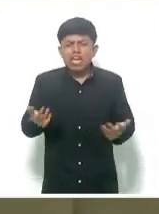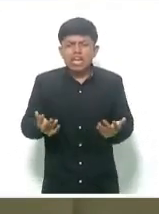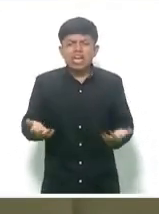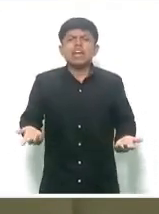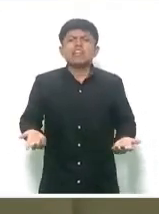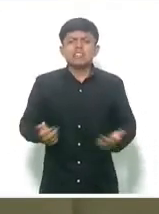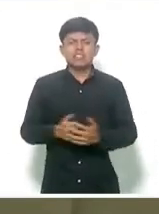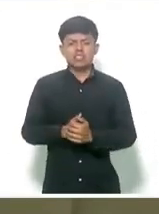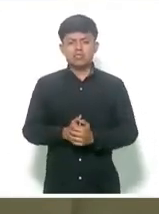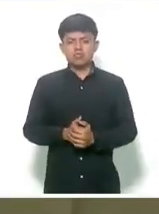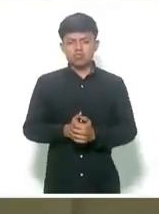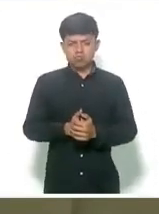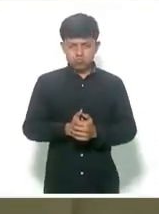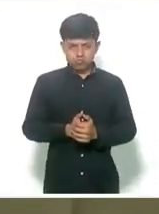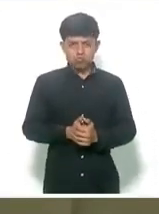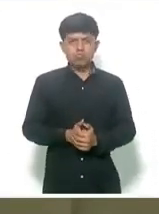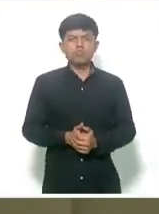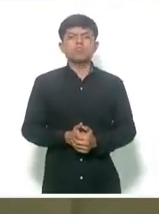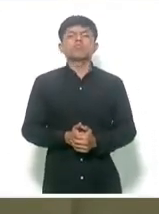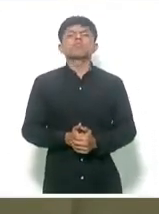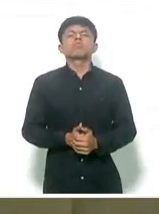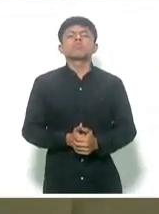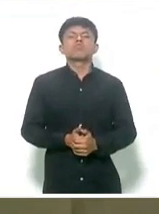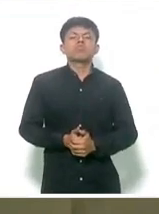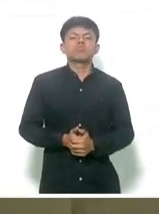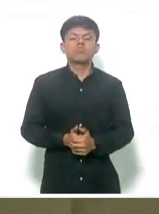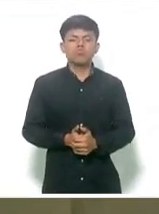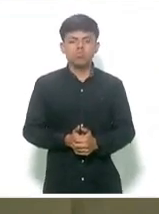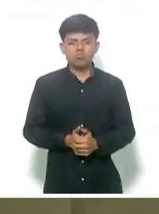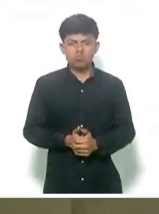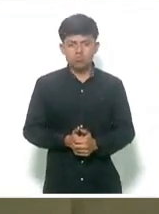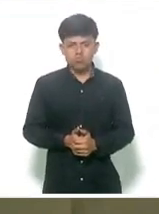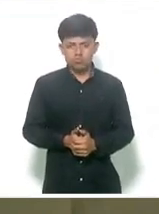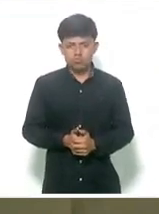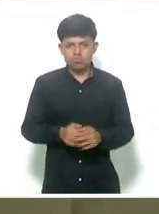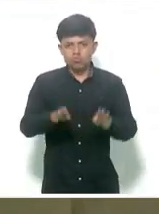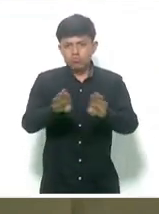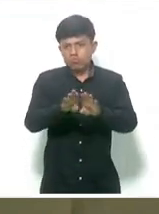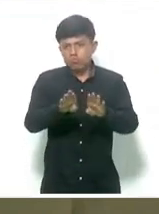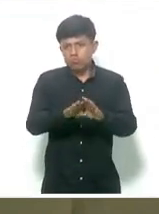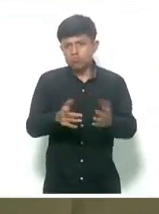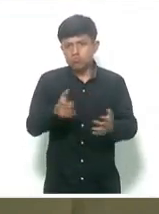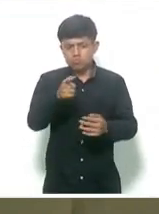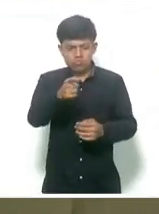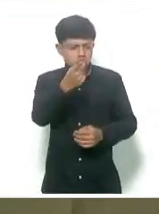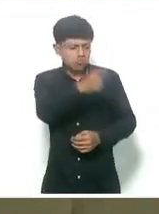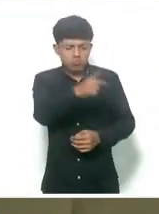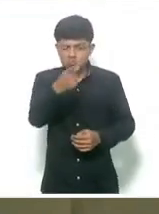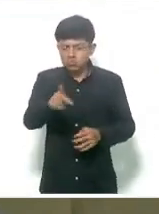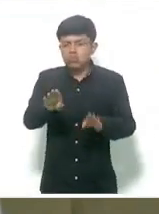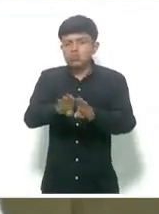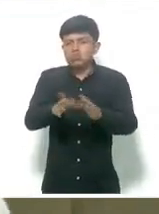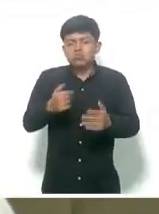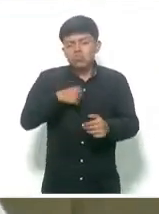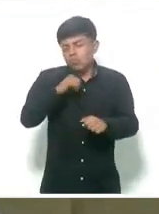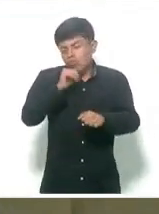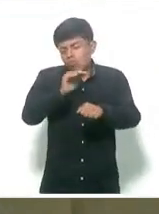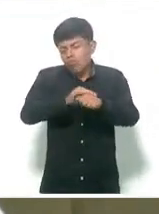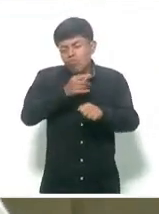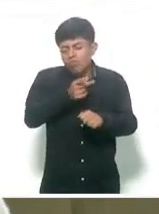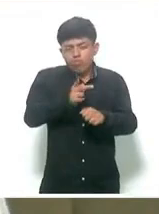la secretaría seguridad pública s cómo lo estamos manejando y De qué manera ese sería